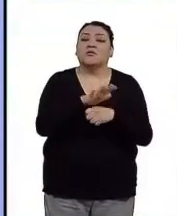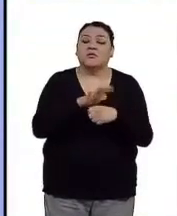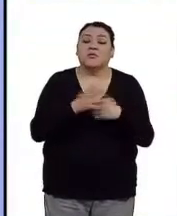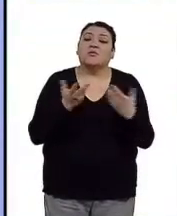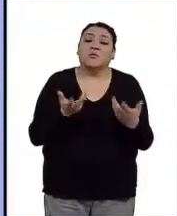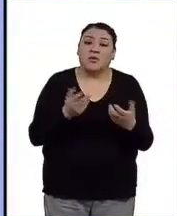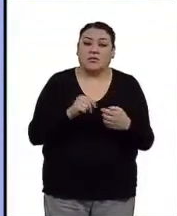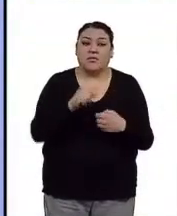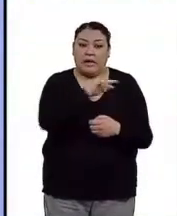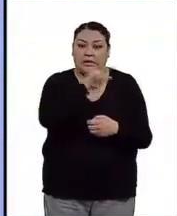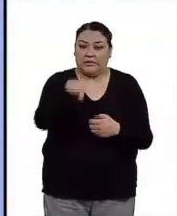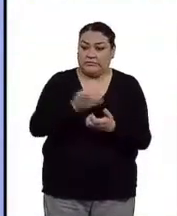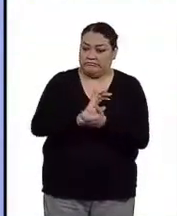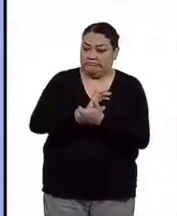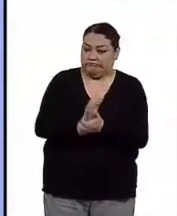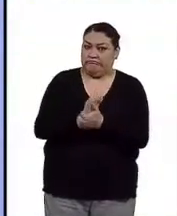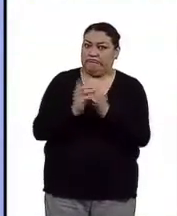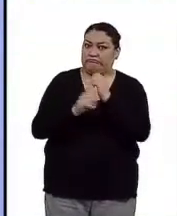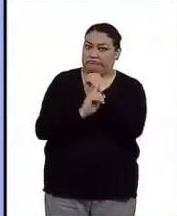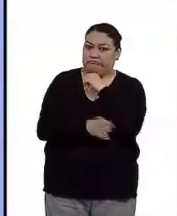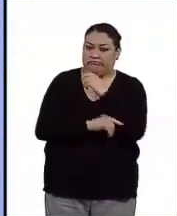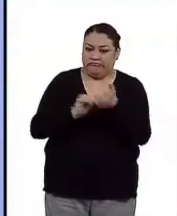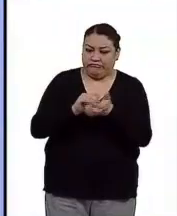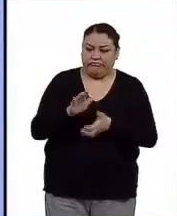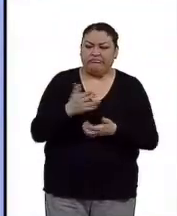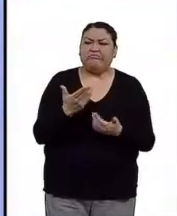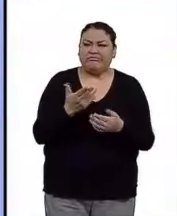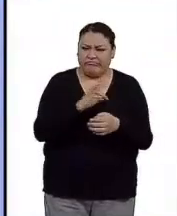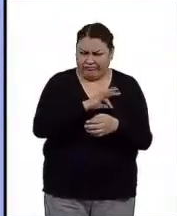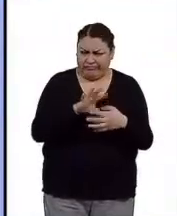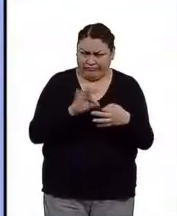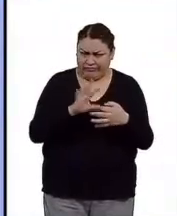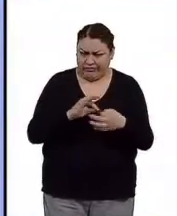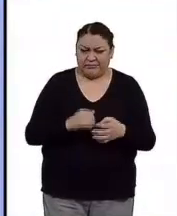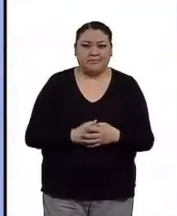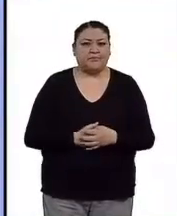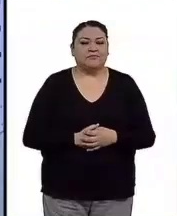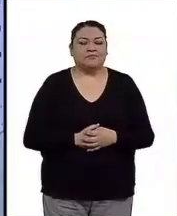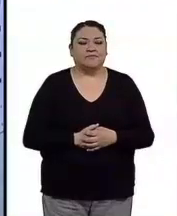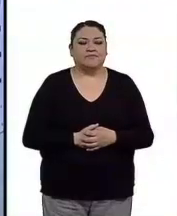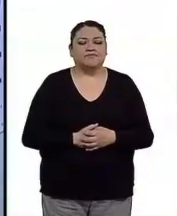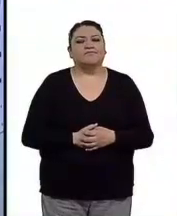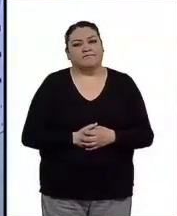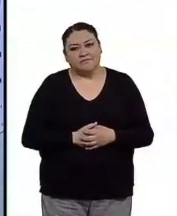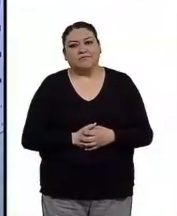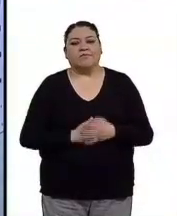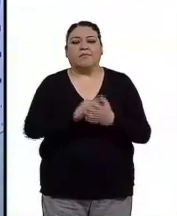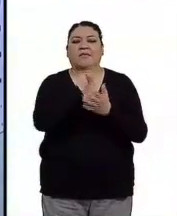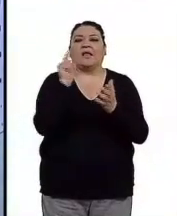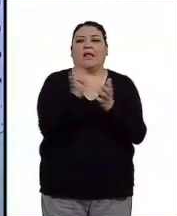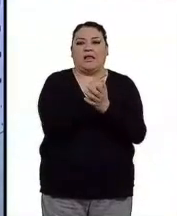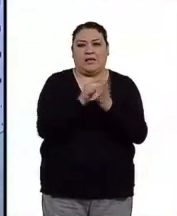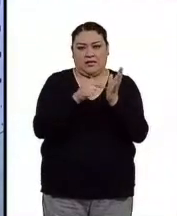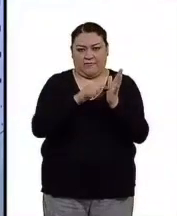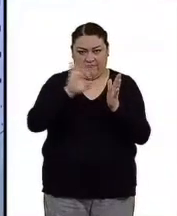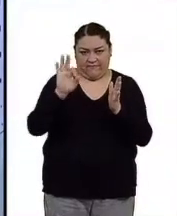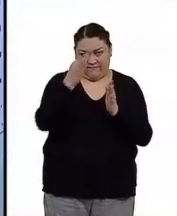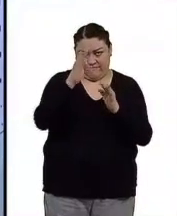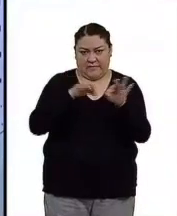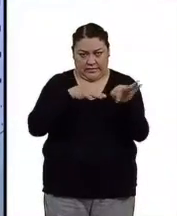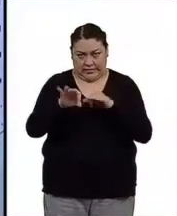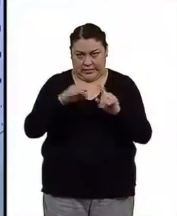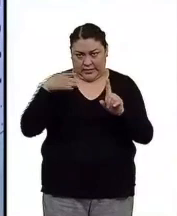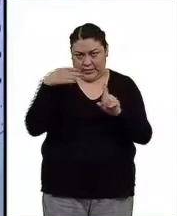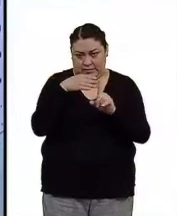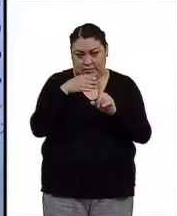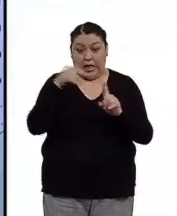ya en una práctica discriminatoria sobre este tema? Bueno, básicamente la Ley Federal del Trabajo, digamos, es como